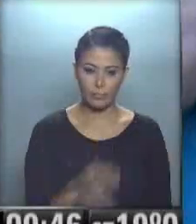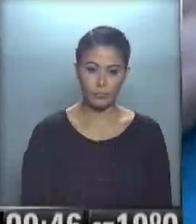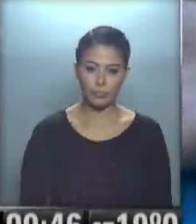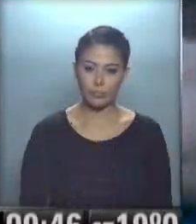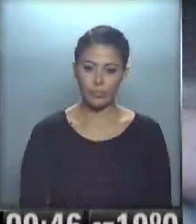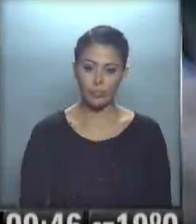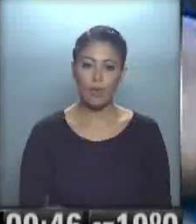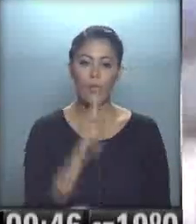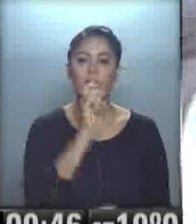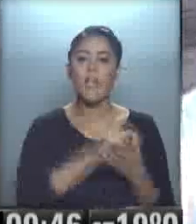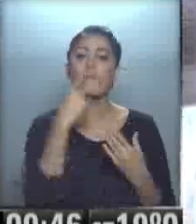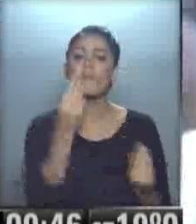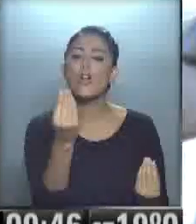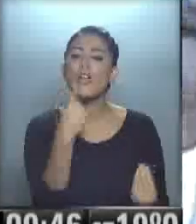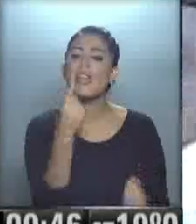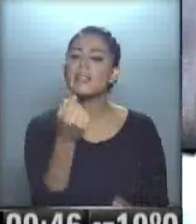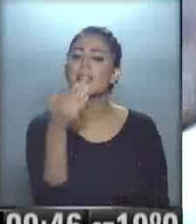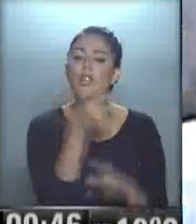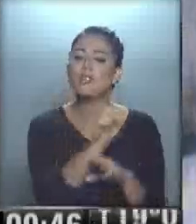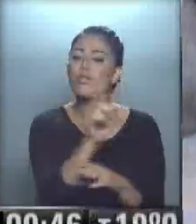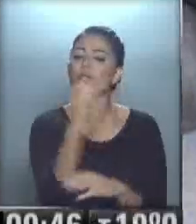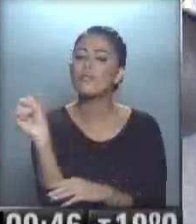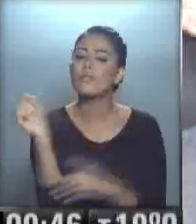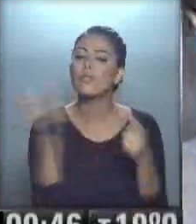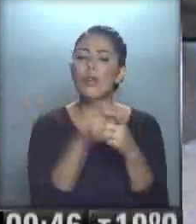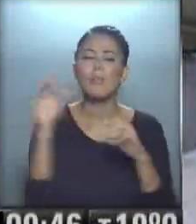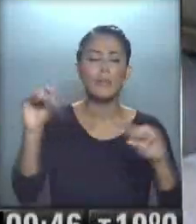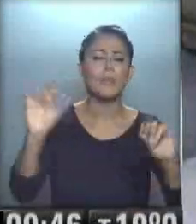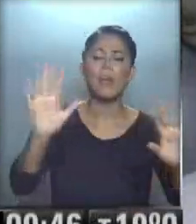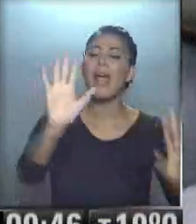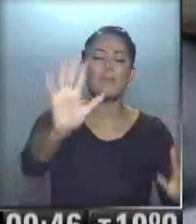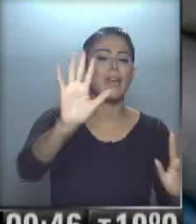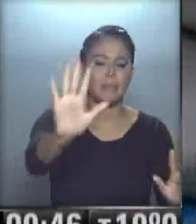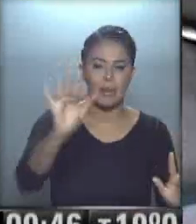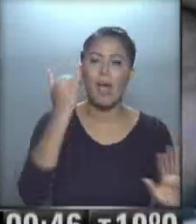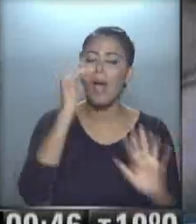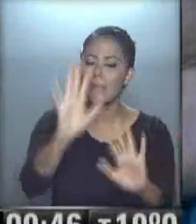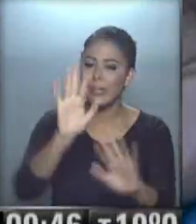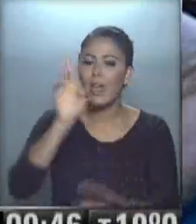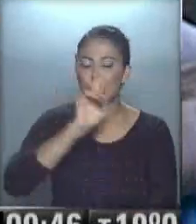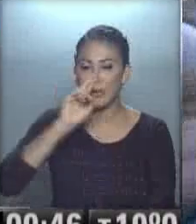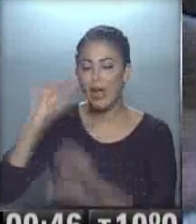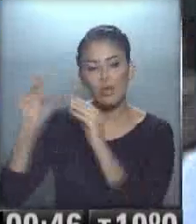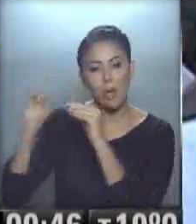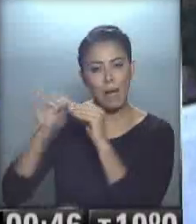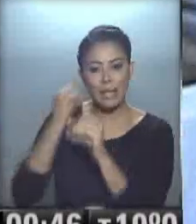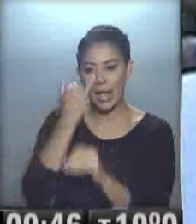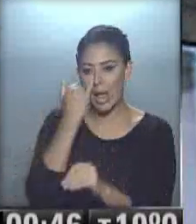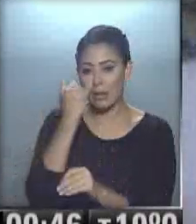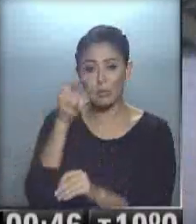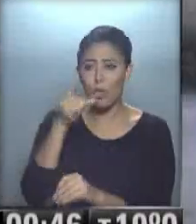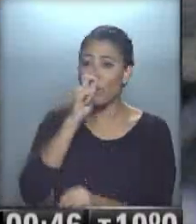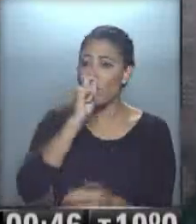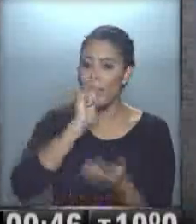Acá. ¿Por qué decidieron no ir a la reunión con el colega? Esperen, ya la compañera, acá la compañera de